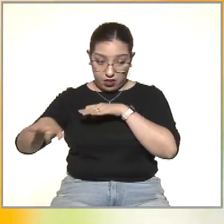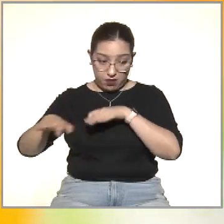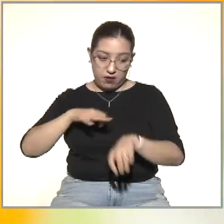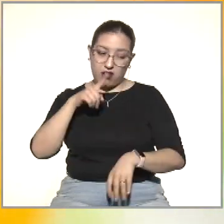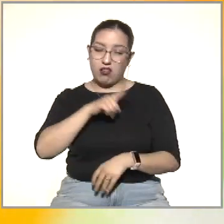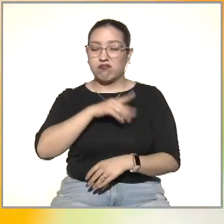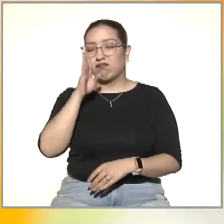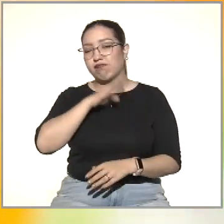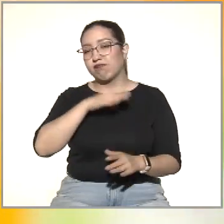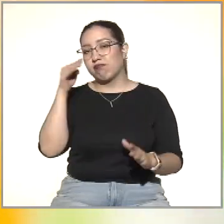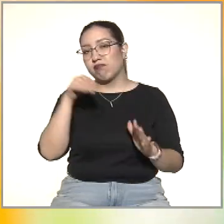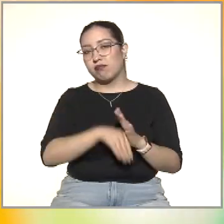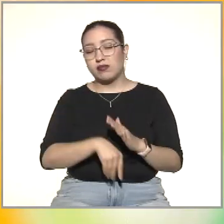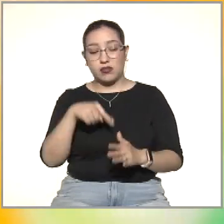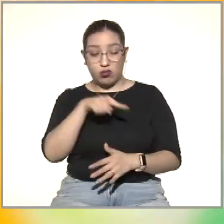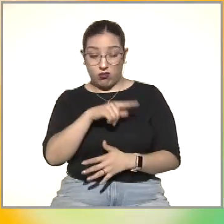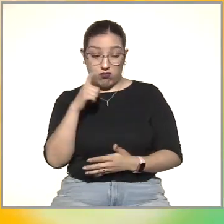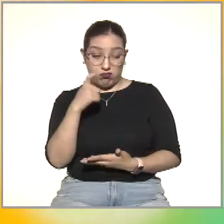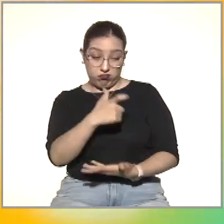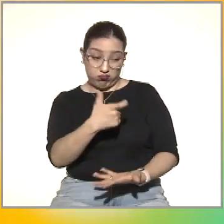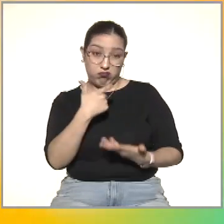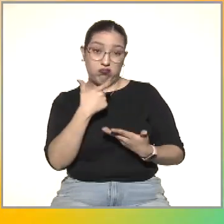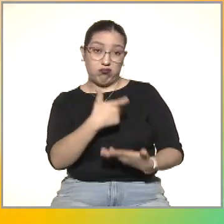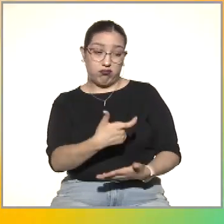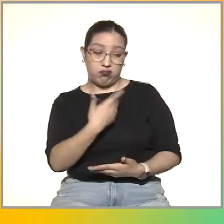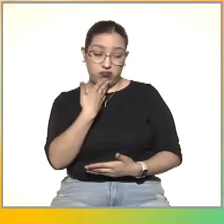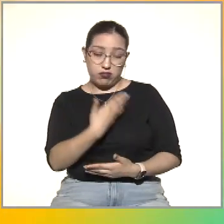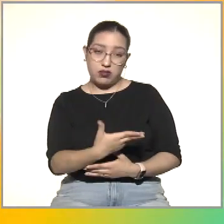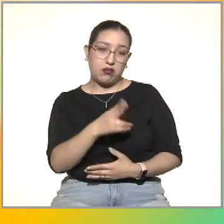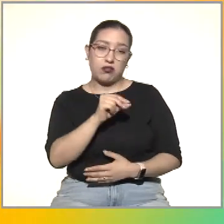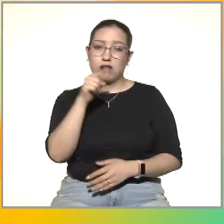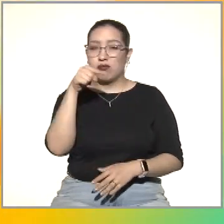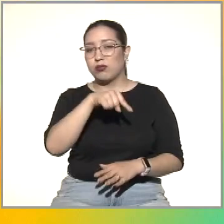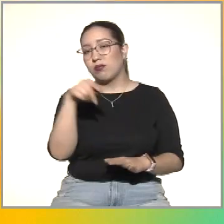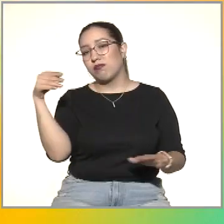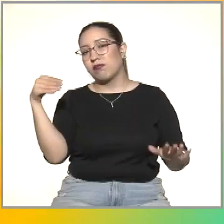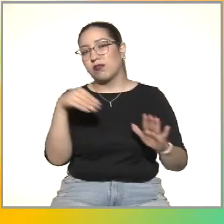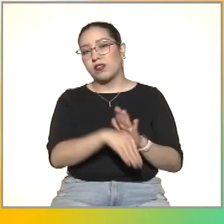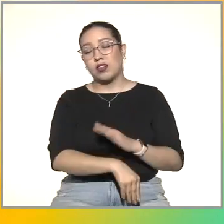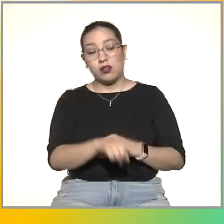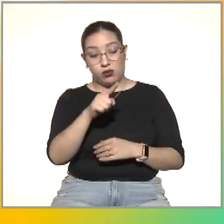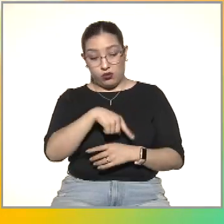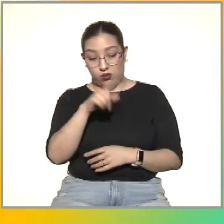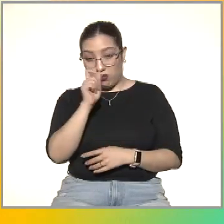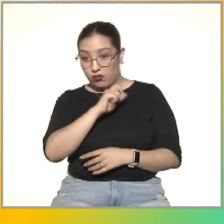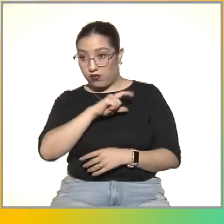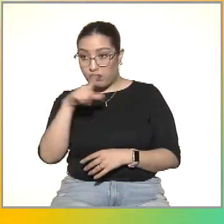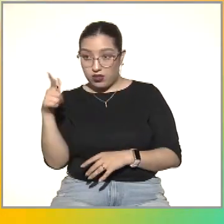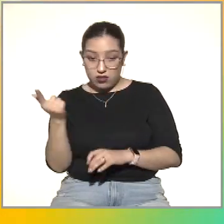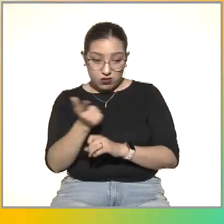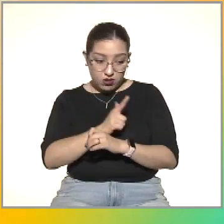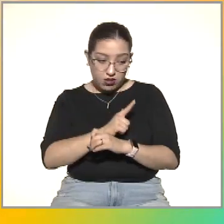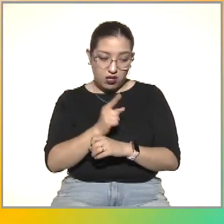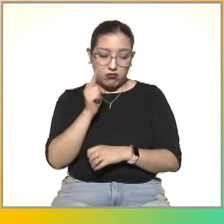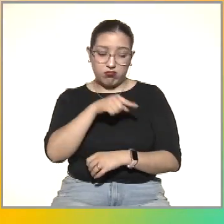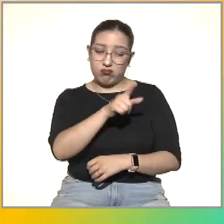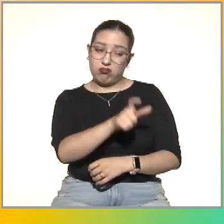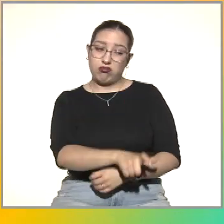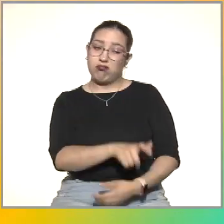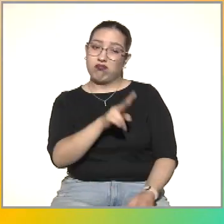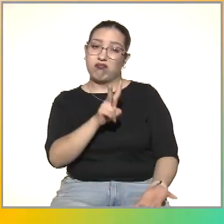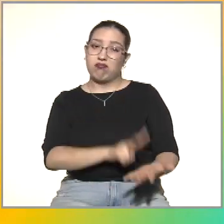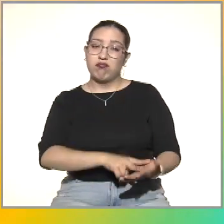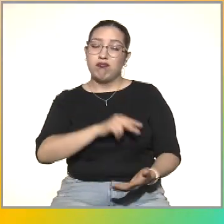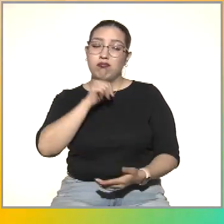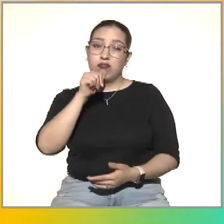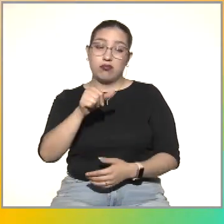ganas mucho dinero, eres un fracasado. Si no tienes una carrera profesional, no eres nadie en la vida.